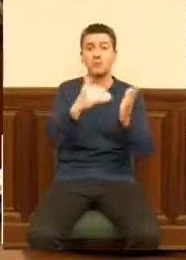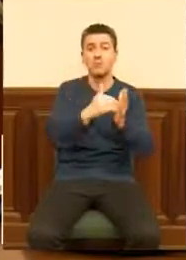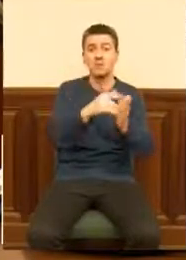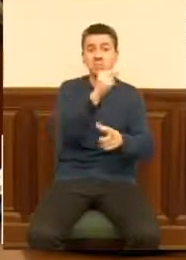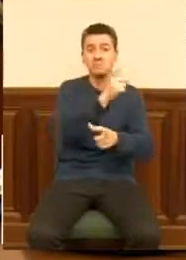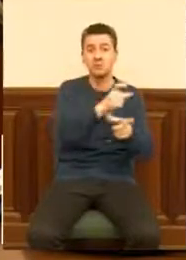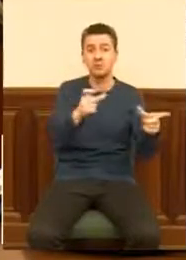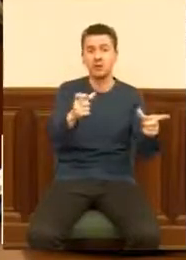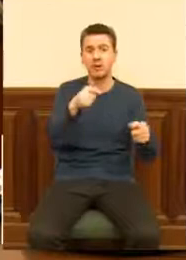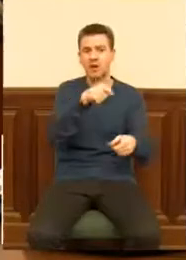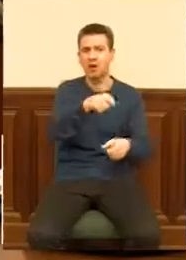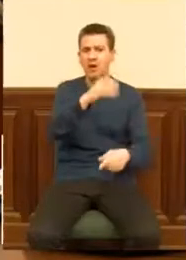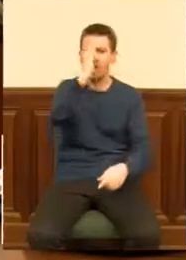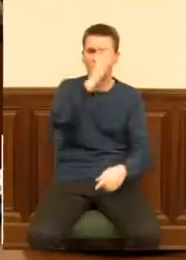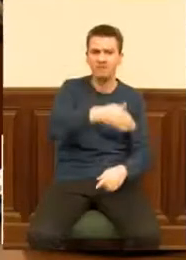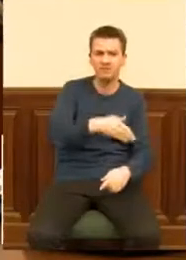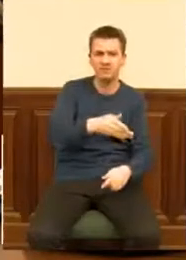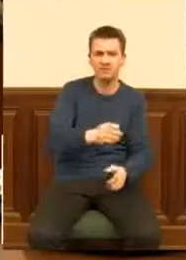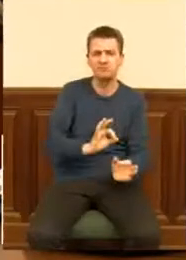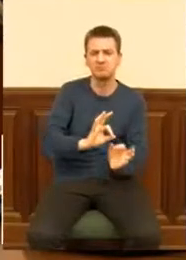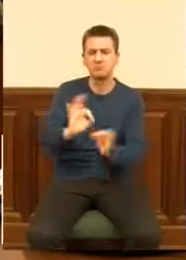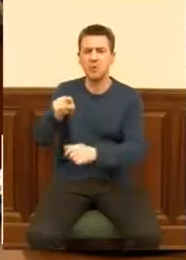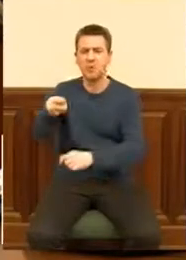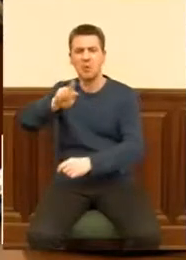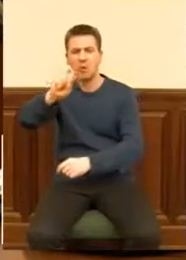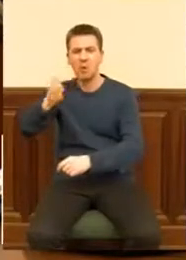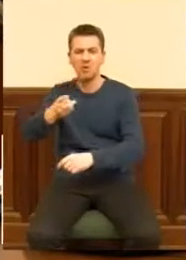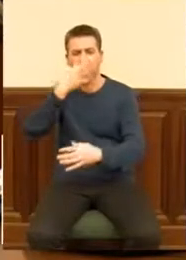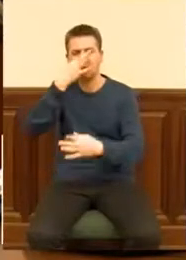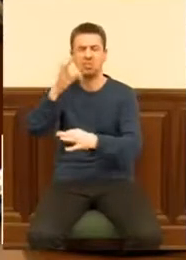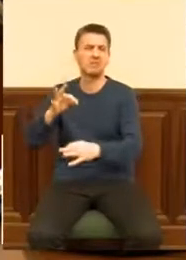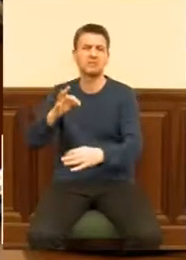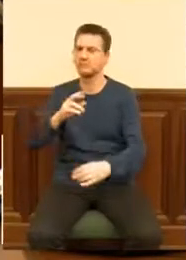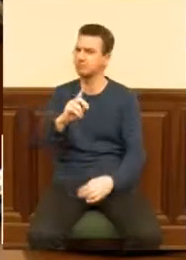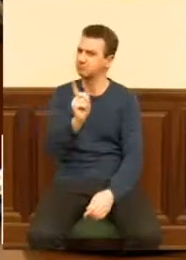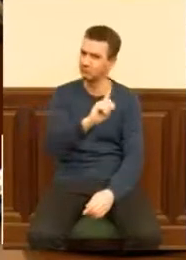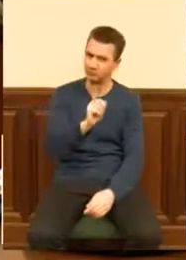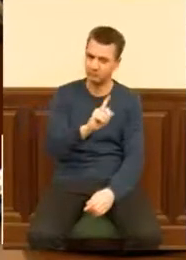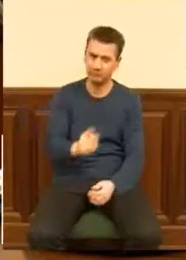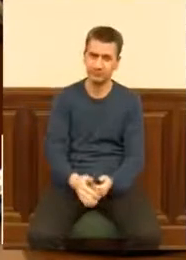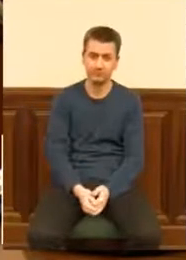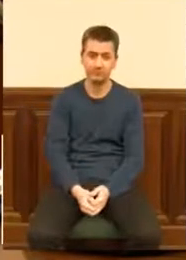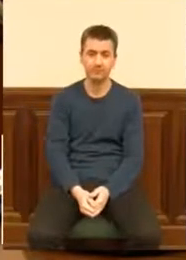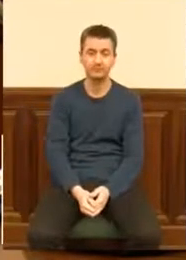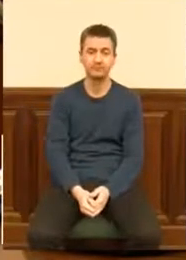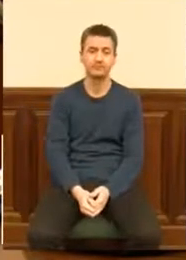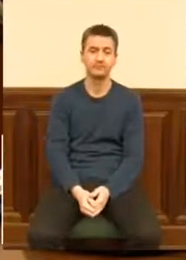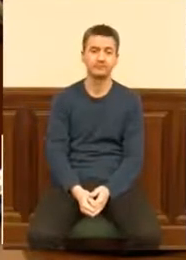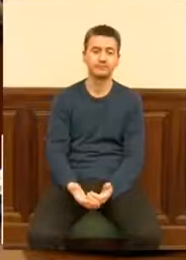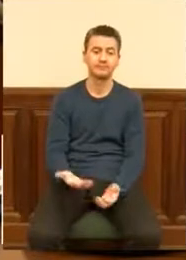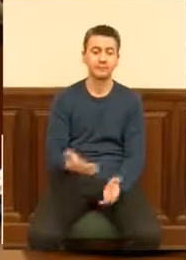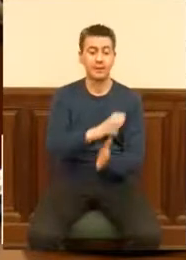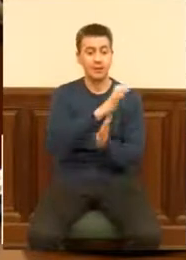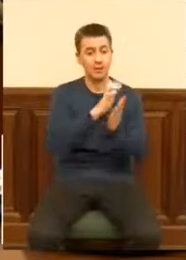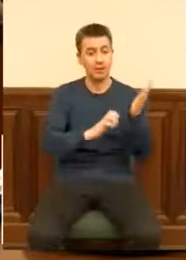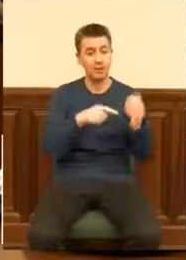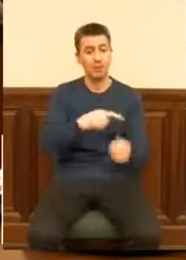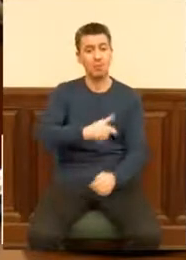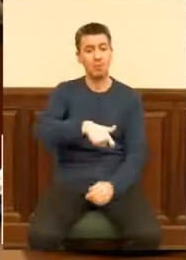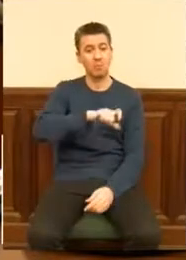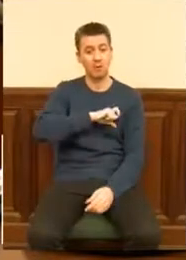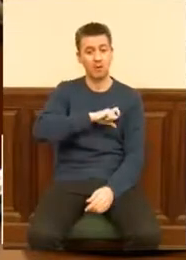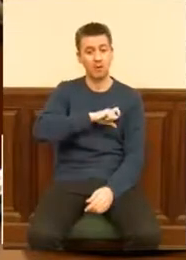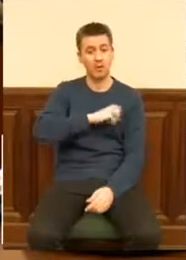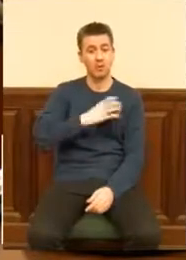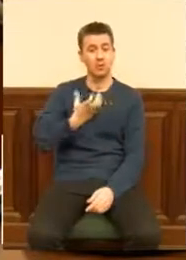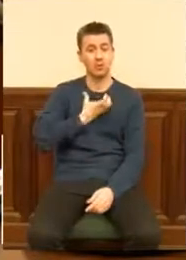personas concretas. Y además están localizados quienes son las personas responsables de ese delito gracias a un informe de la policía local de